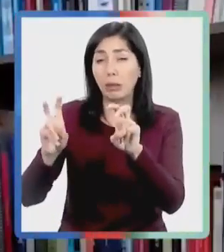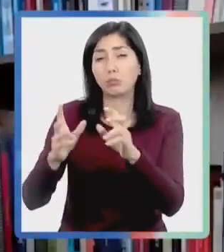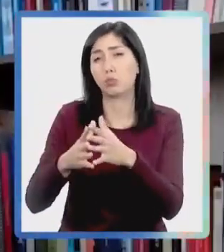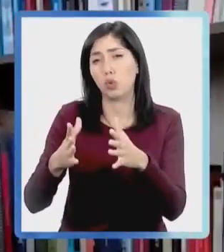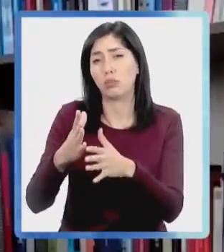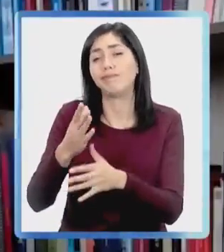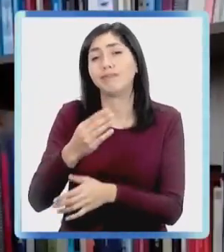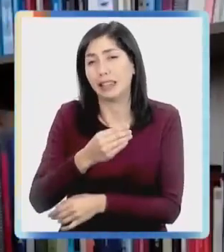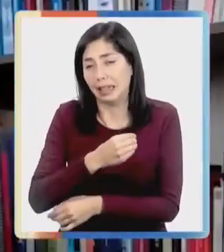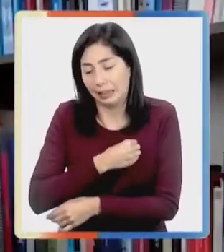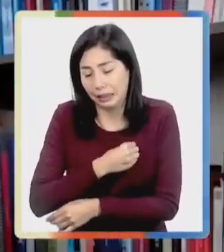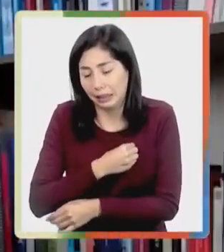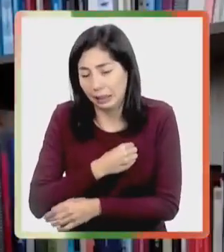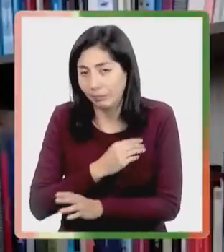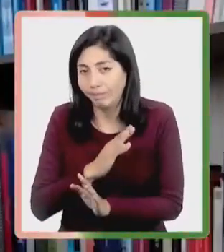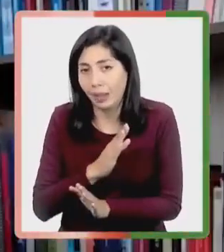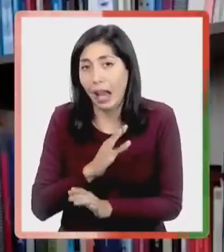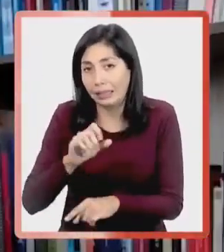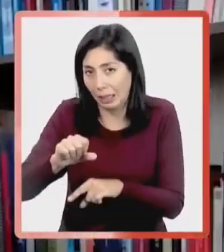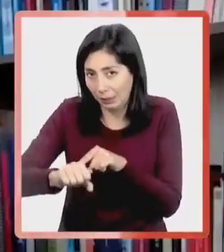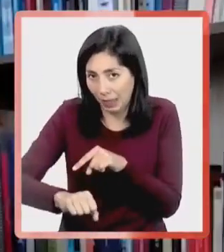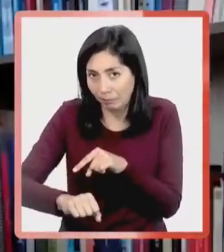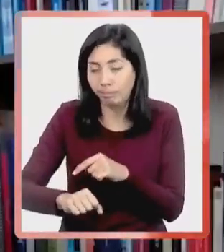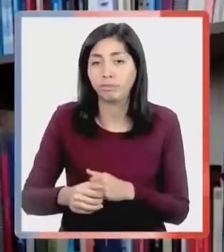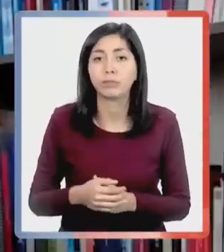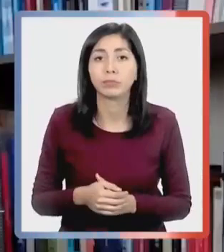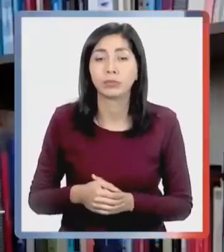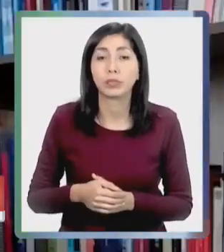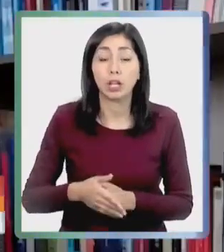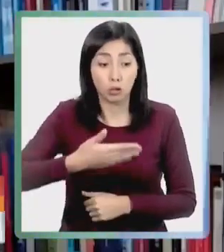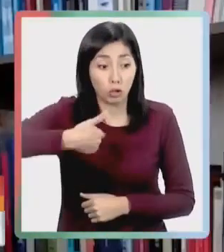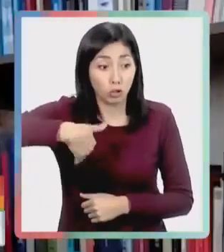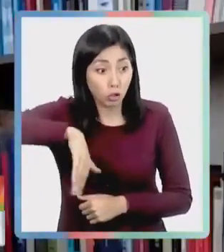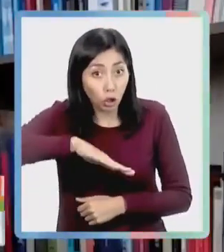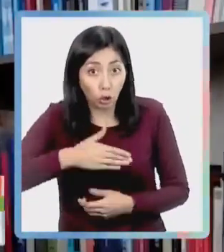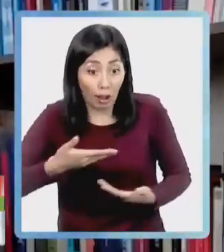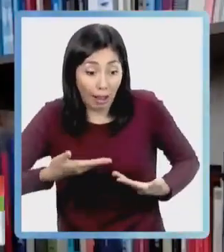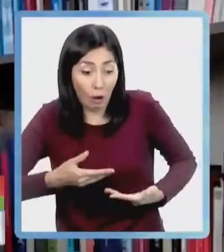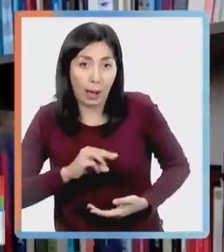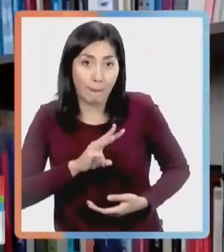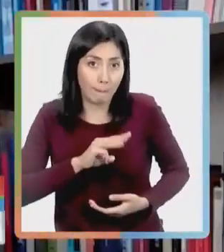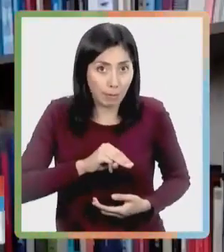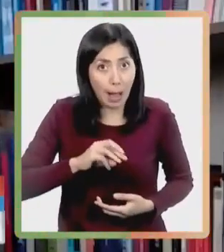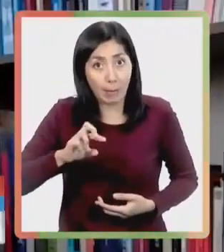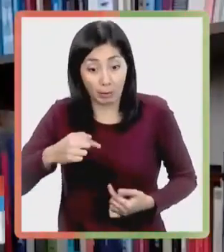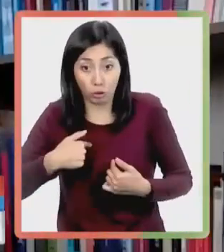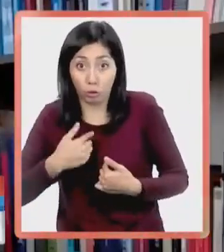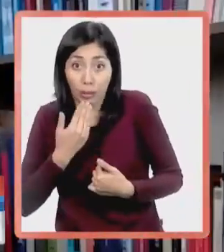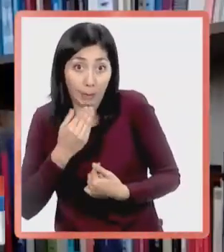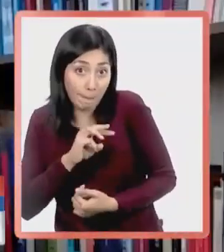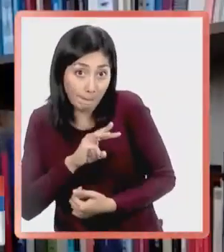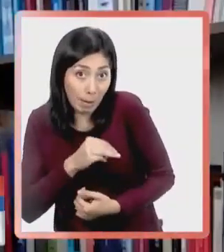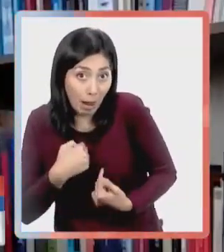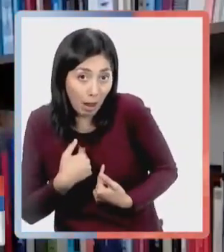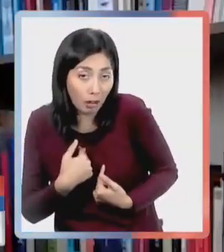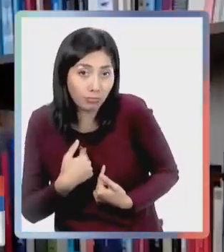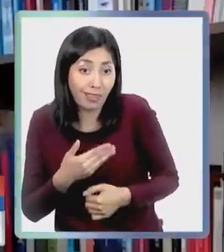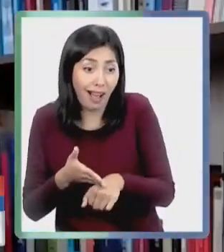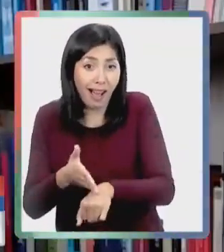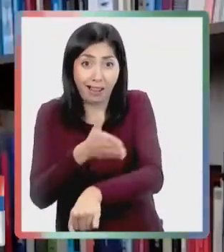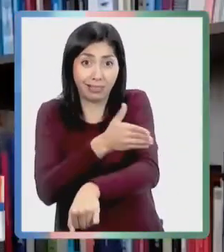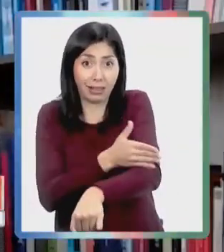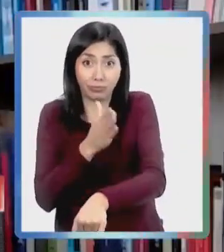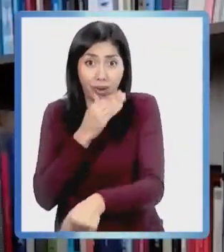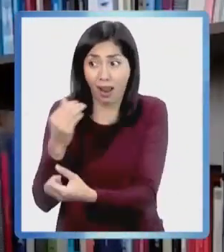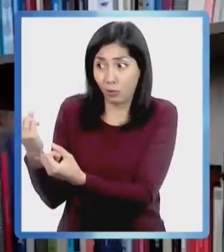muy triste reconocer, pero que lo tenemos que reconocer, y es que los que estamos siendo madres y padres ahora, me incluyo, no tuvimos